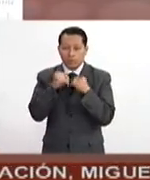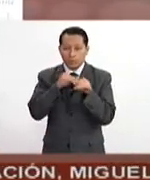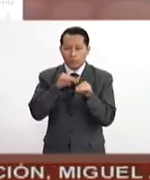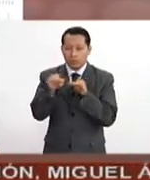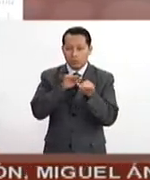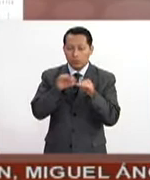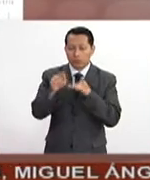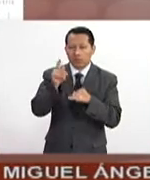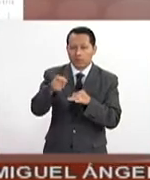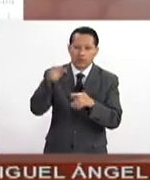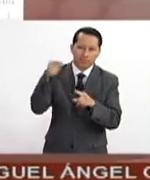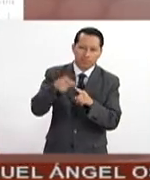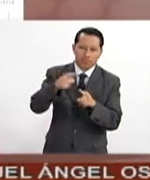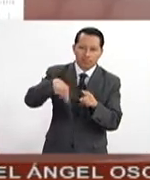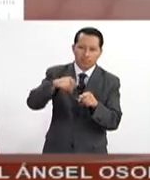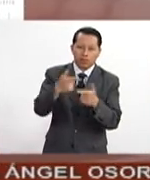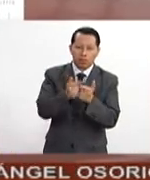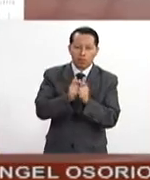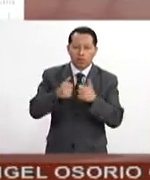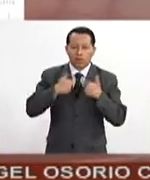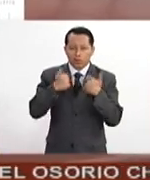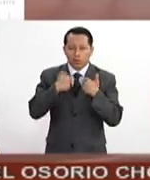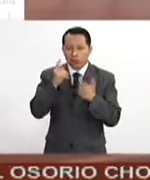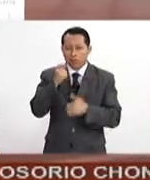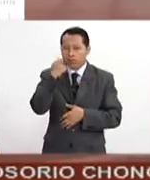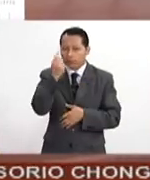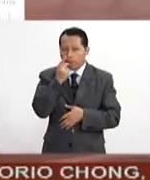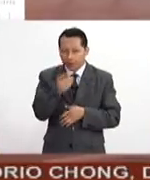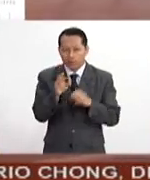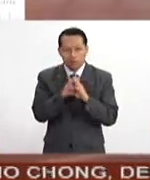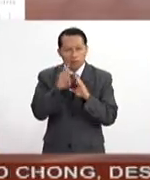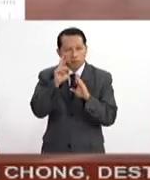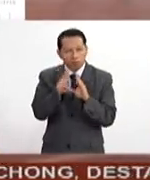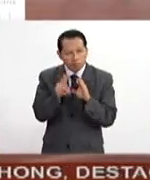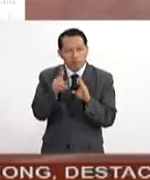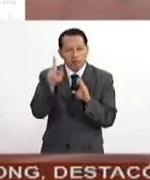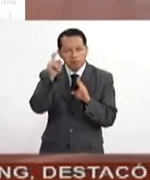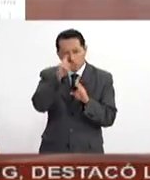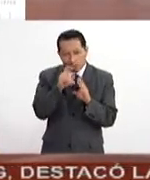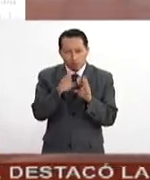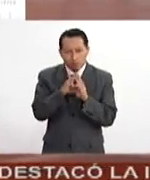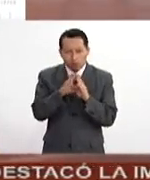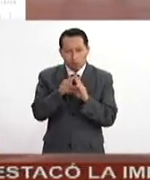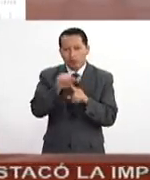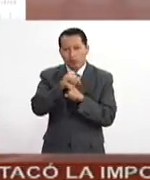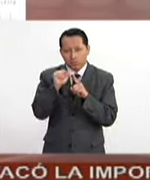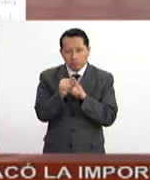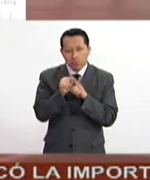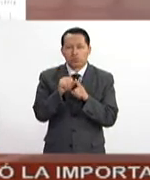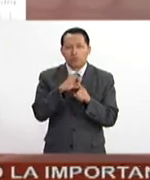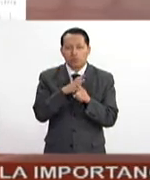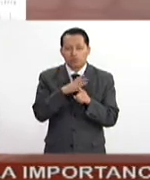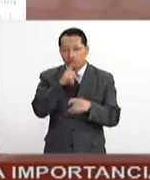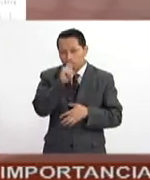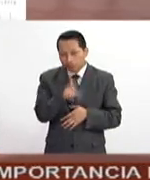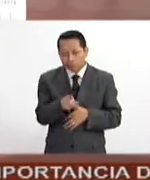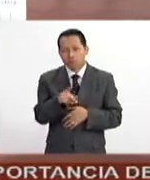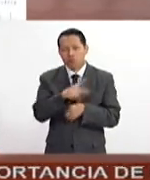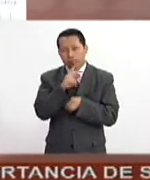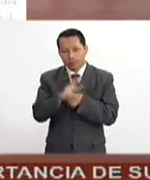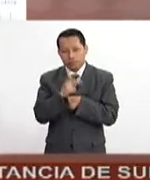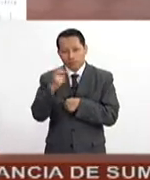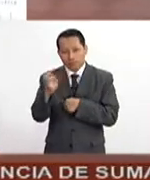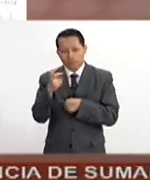estarán los jóvenes, lo cual te habla de una visión crítica con, digamos, con la situación del